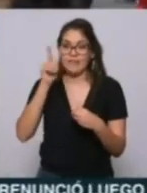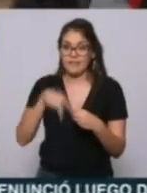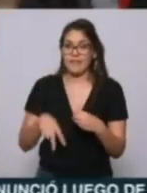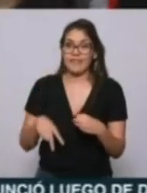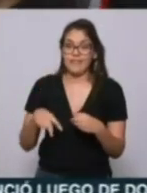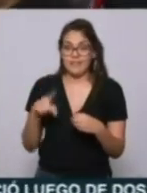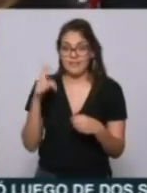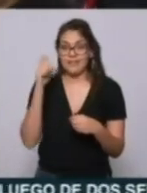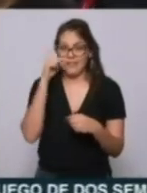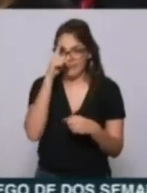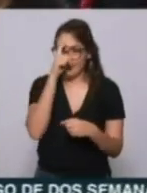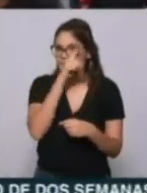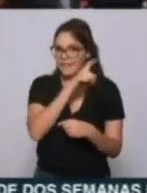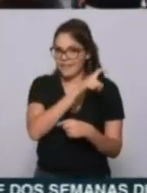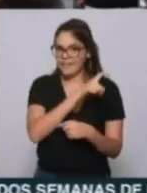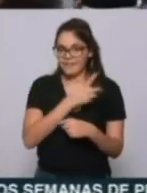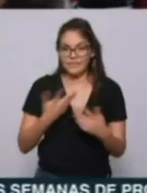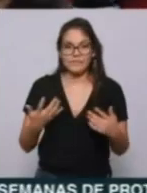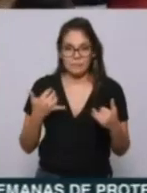Es una ruta